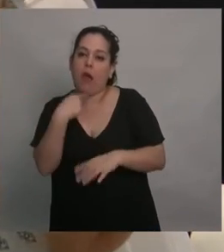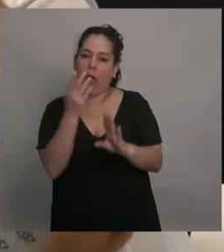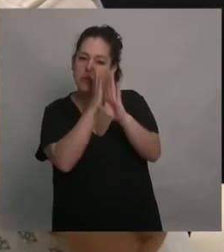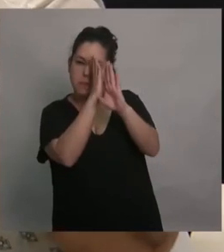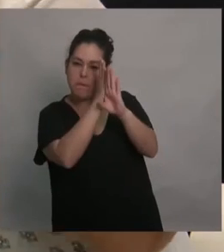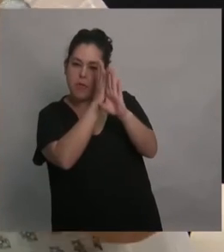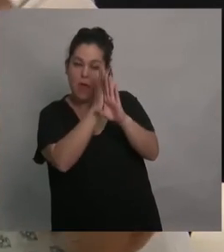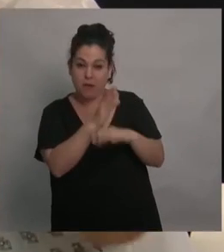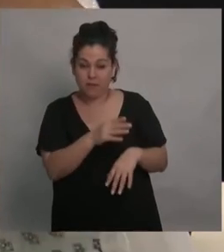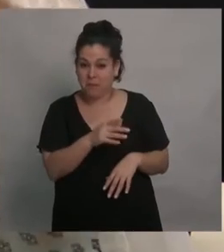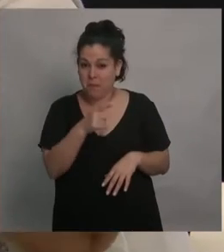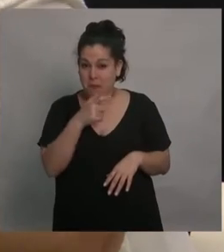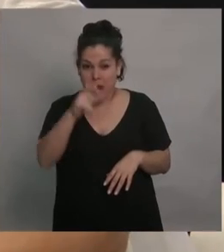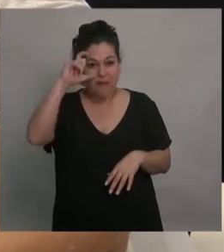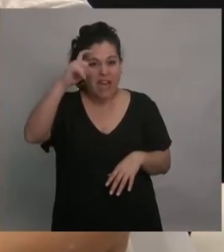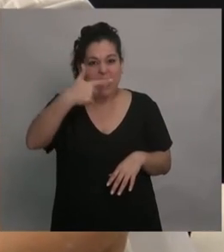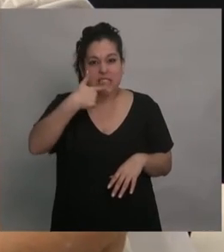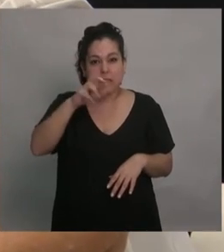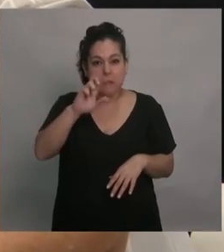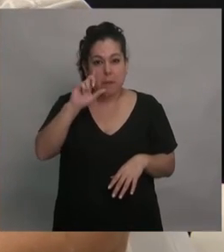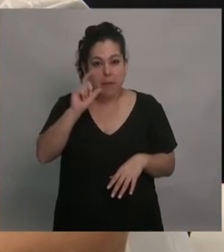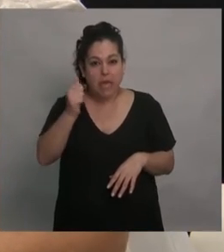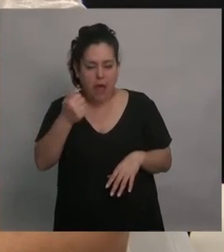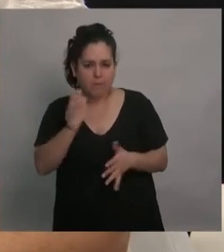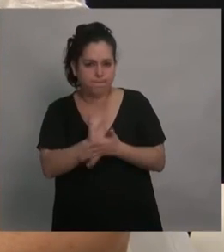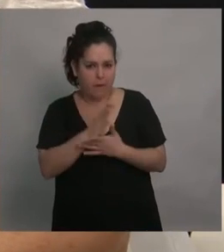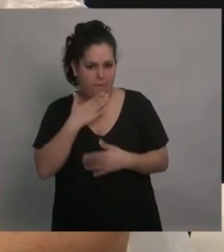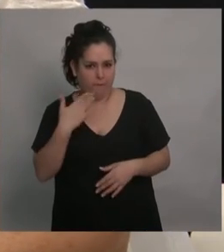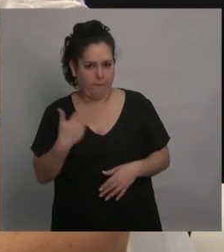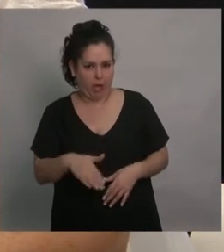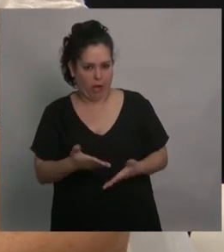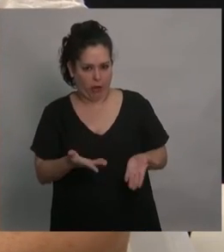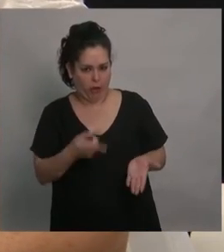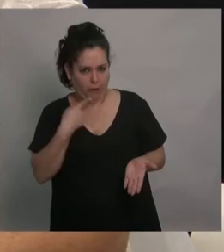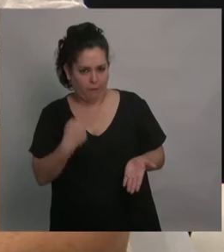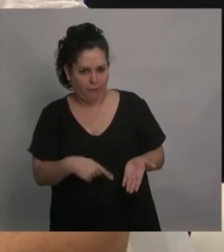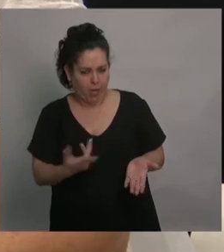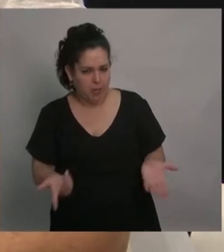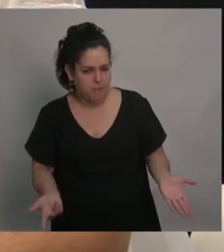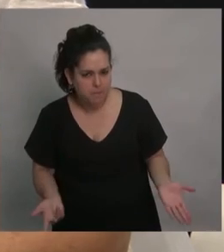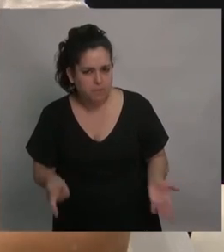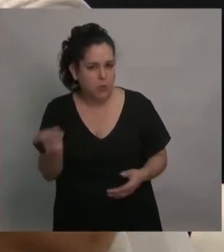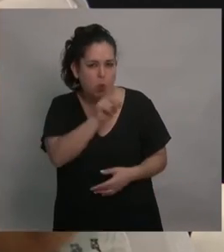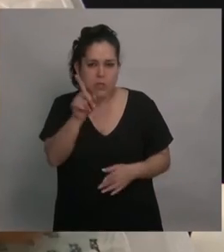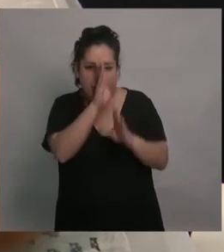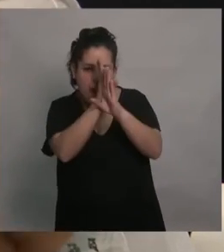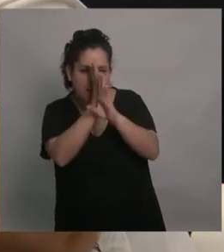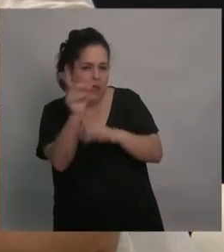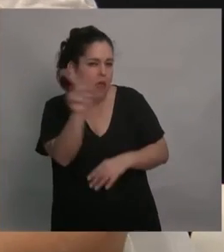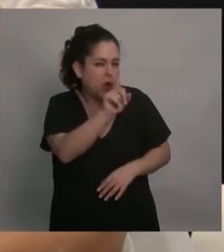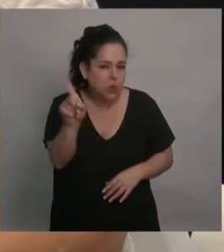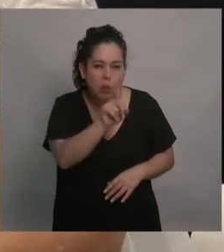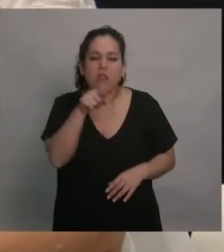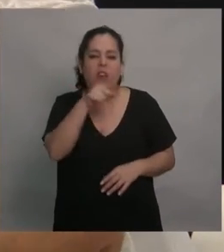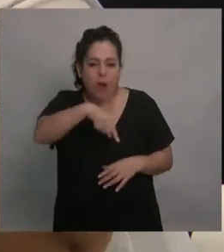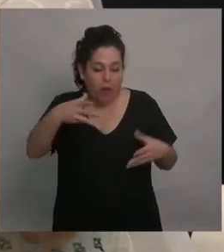es una palabra que suena feo. Y hubo que dar una batalla muy grande para decirles: no son espías. Están luchando por